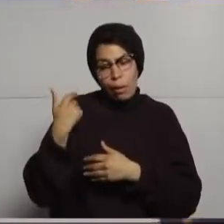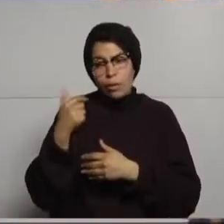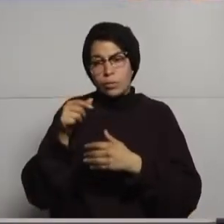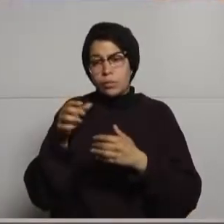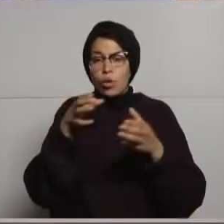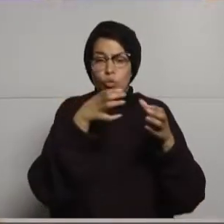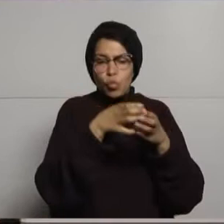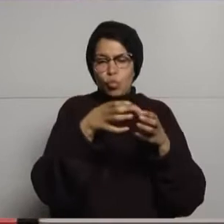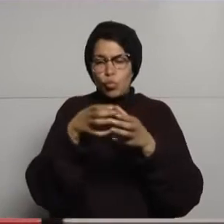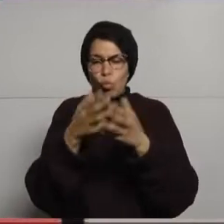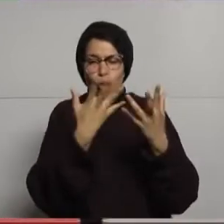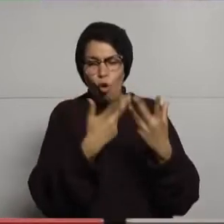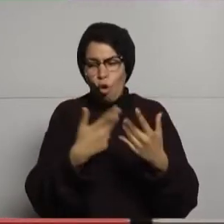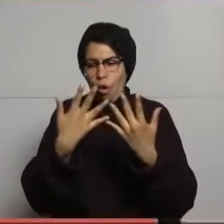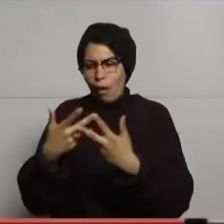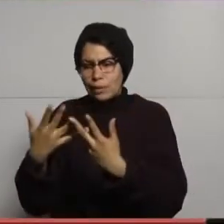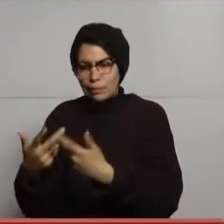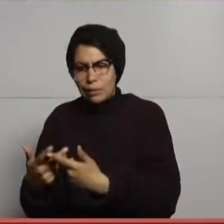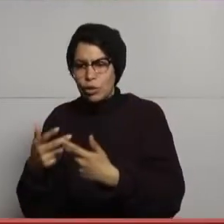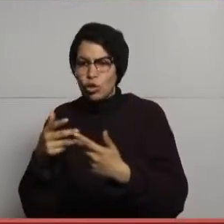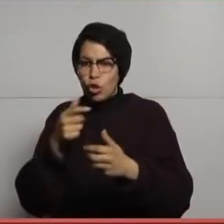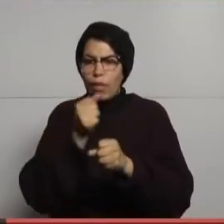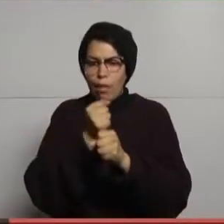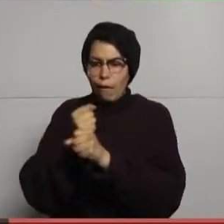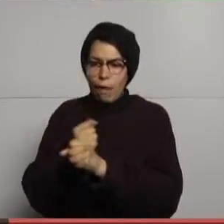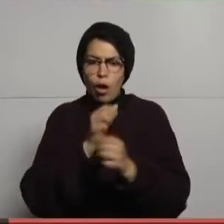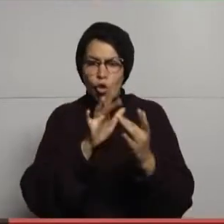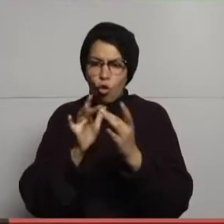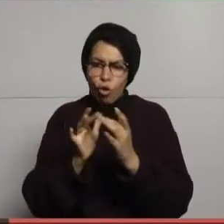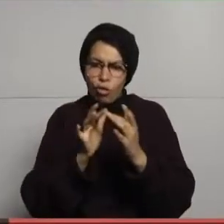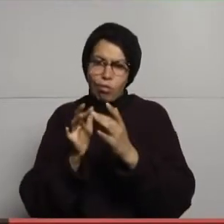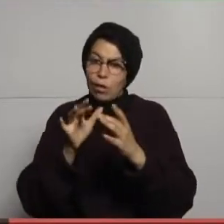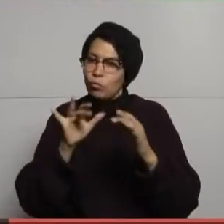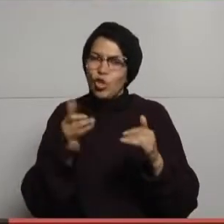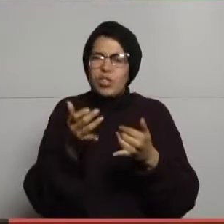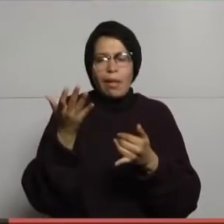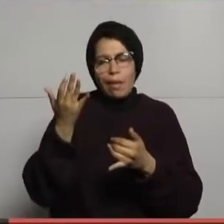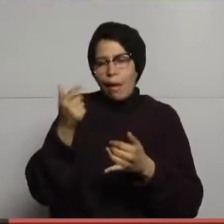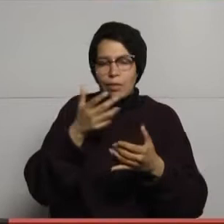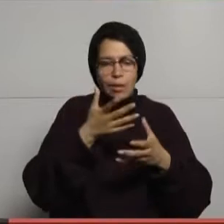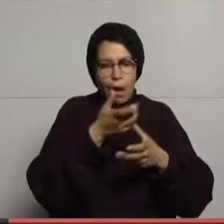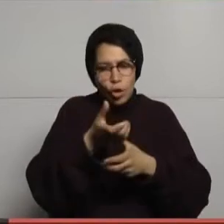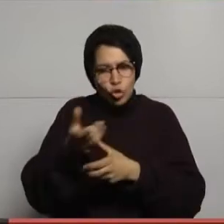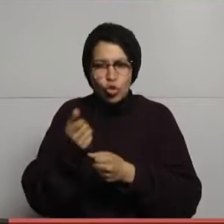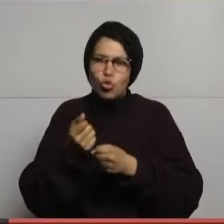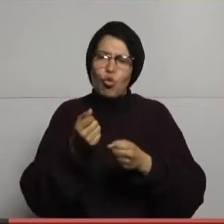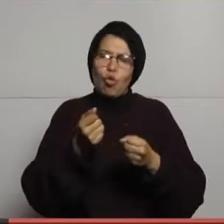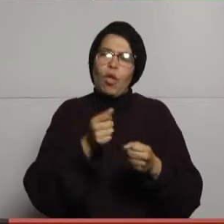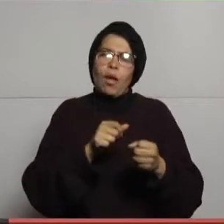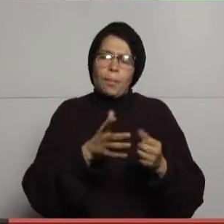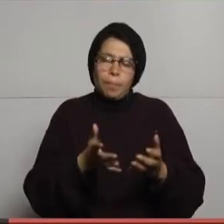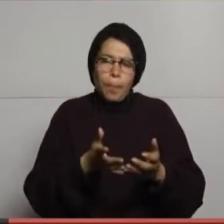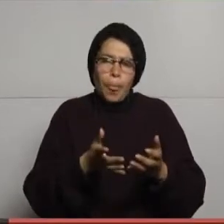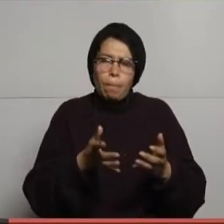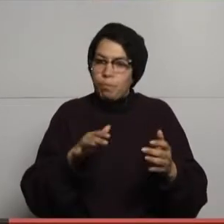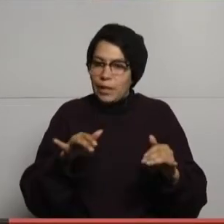nosotros trabajamos con organizaciones en donde la solidaridad y la participación es la esencia principal, y